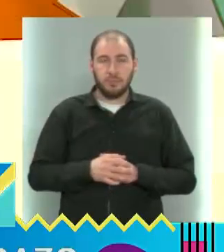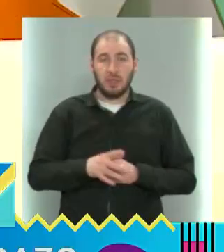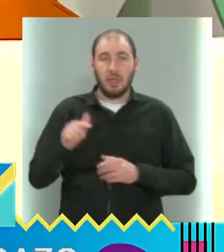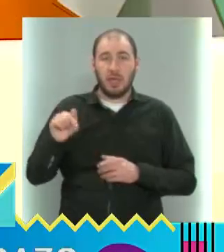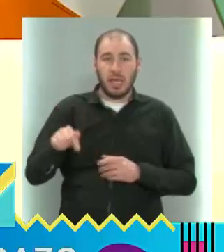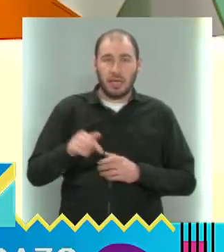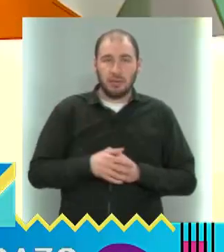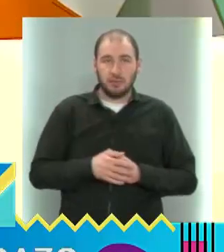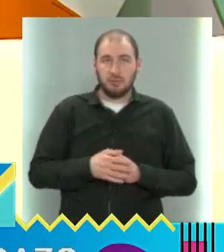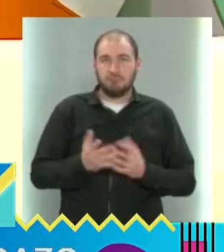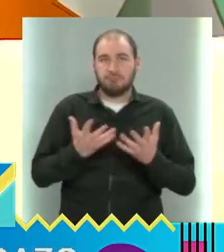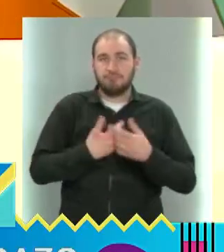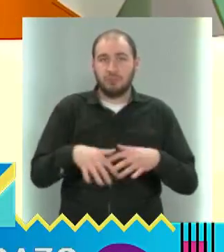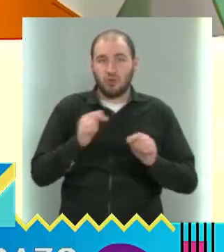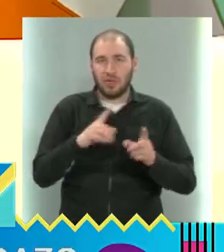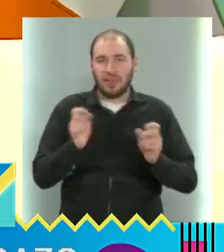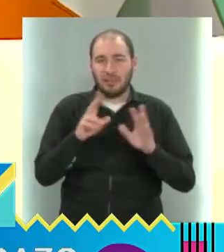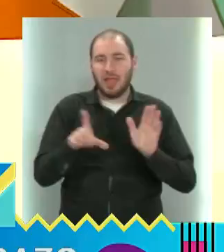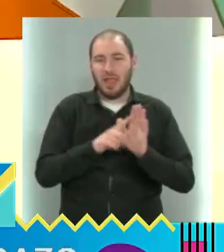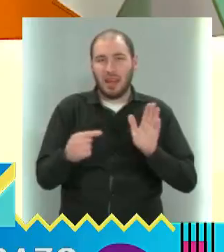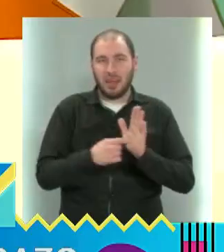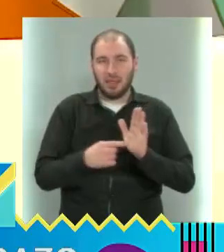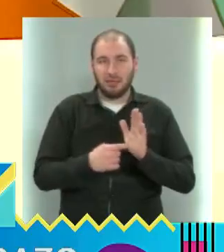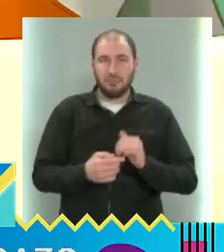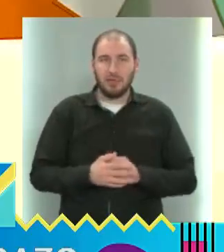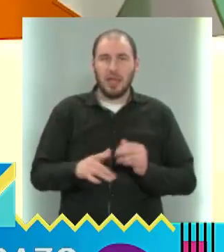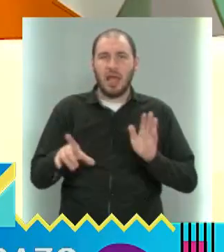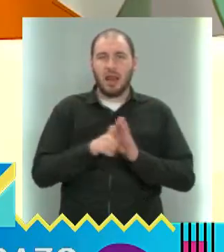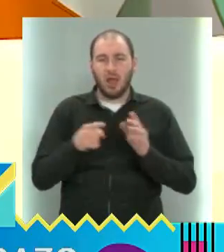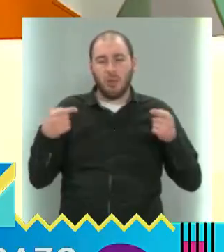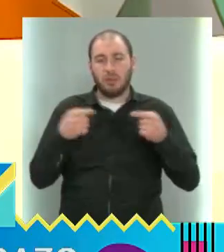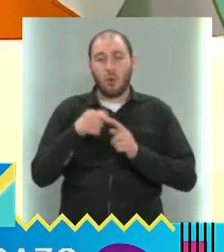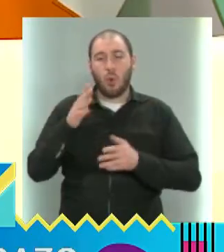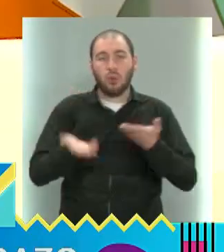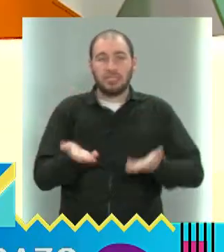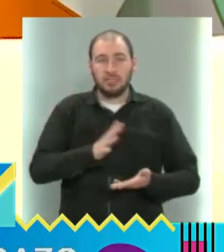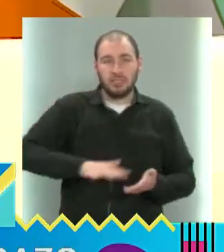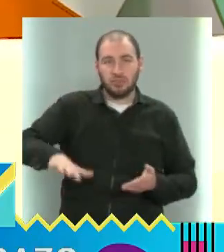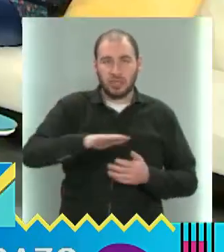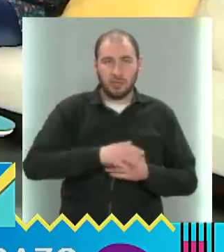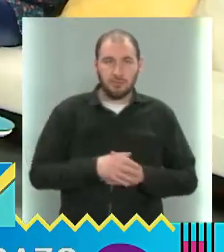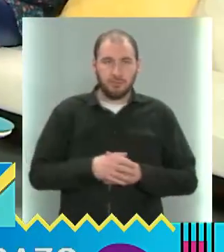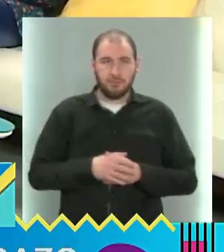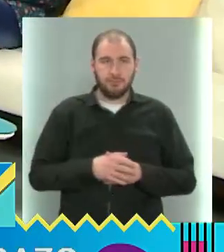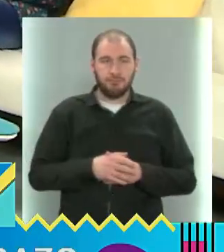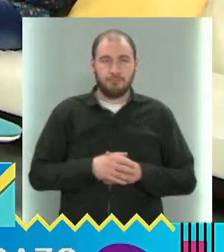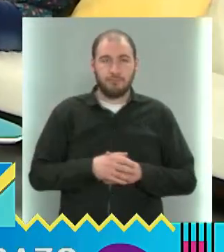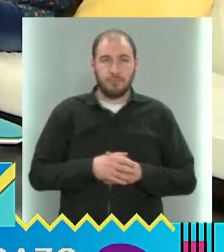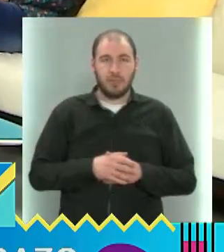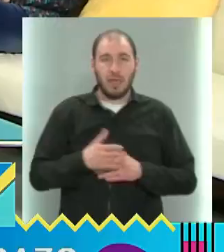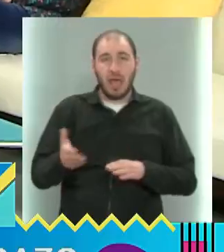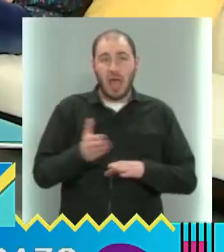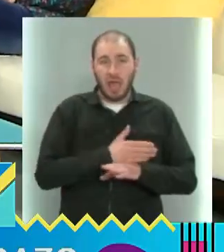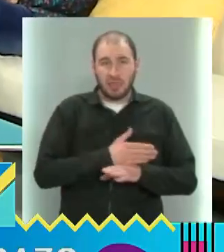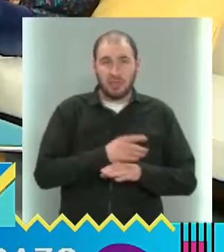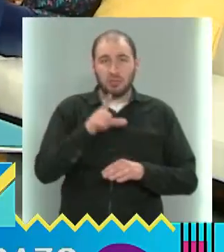eso no se corresponde con lo que es el espíritu de la ley, digamos. La ley apunta a la justicia social fundamentalmente. Bien, y ya antes